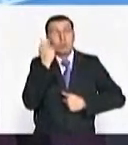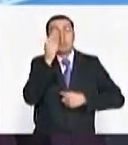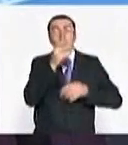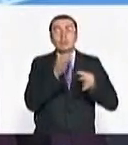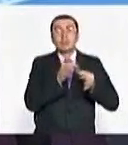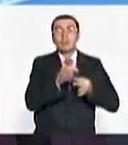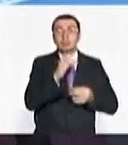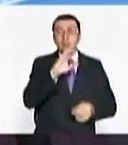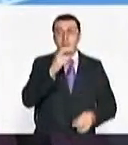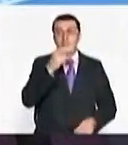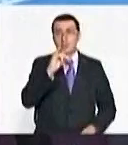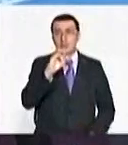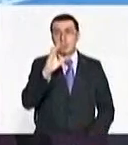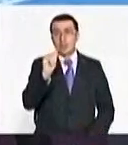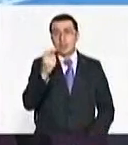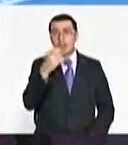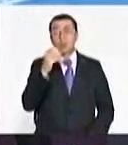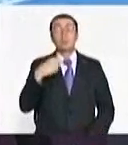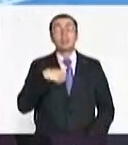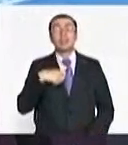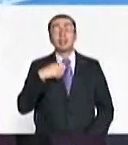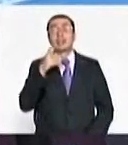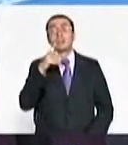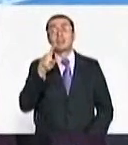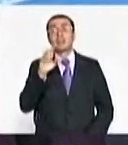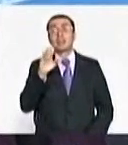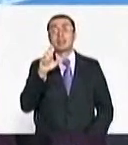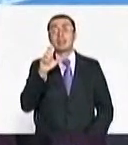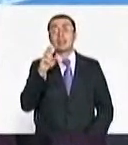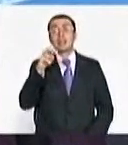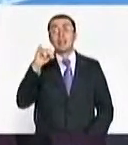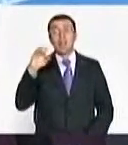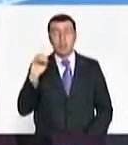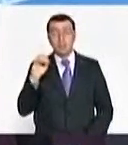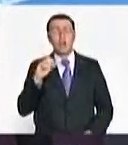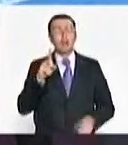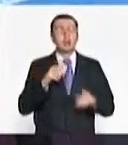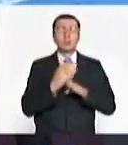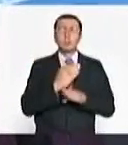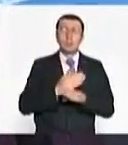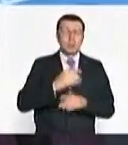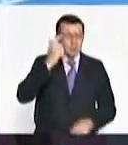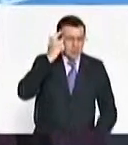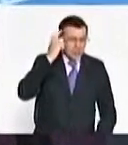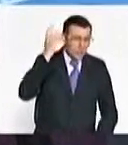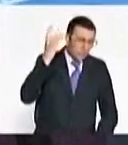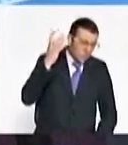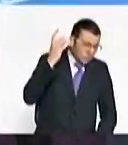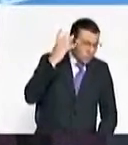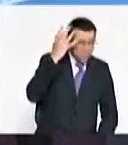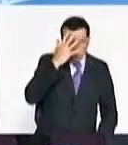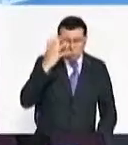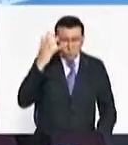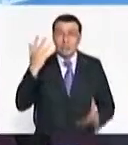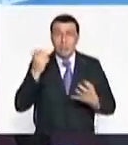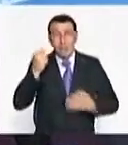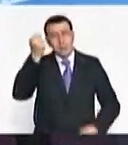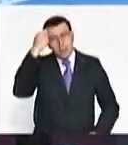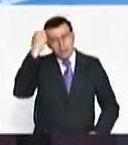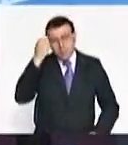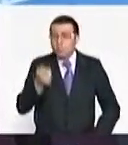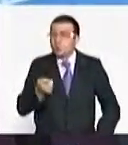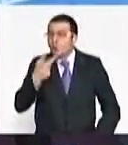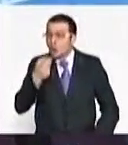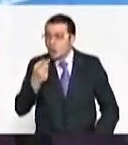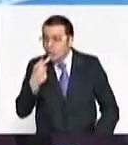un producto que tenía selenio y que las personas lo estaban comprando sobre todo para los problemas de memoria y dolores de cabeza, y resultó que se intoxicaron estas personas porque el producto decía